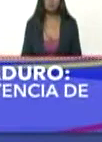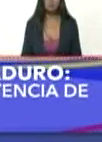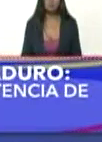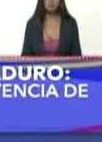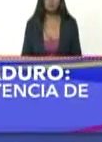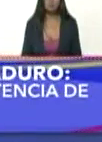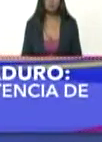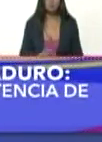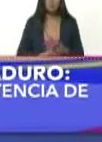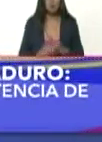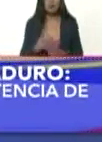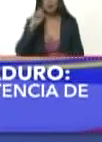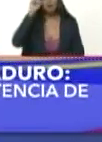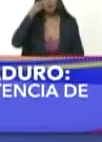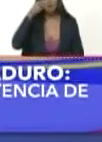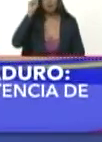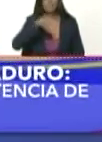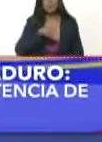Porque hay que recordar